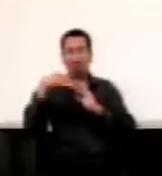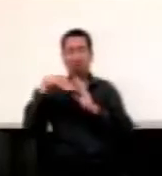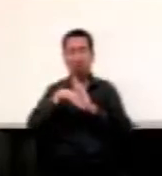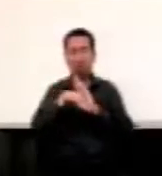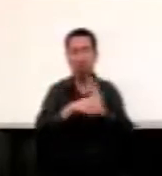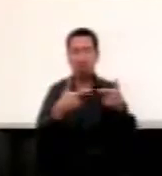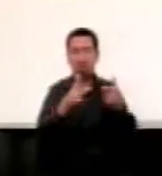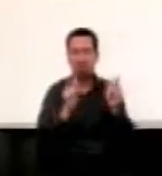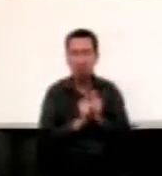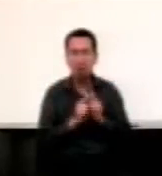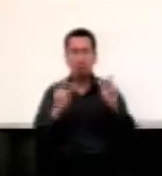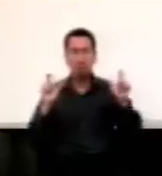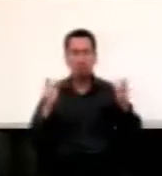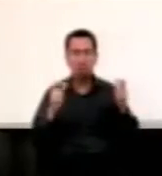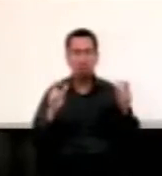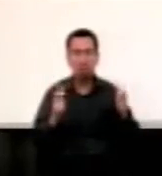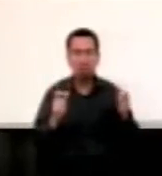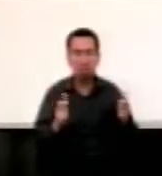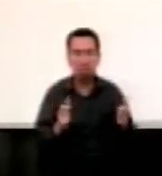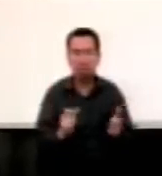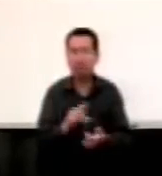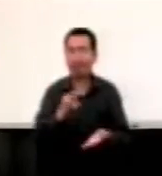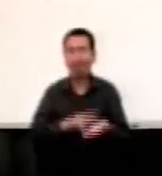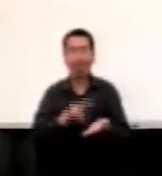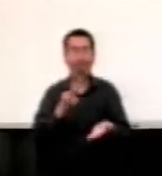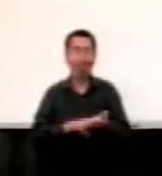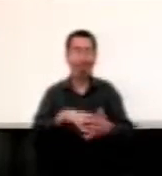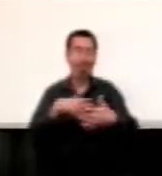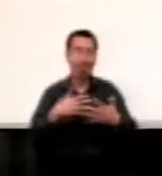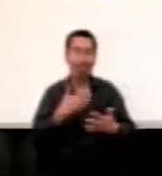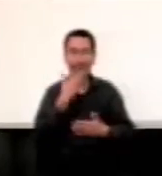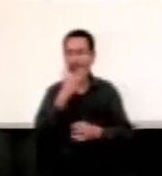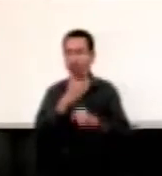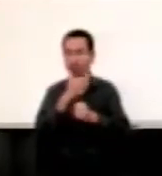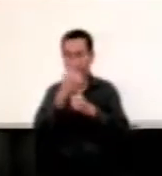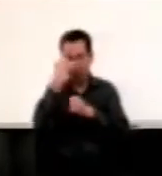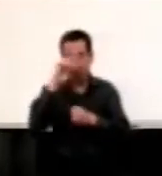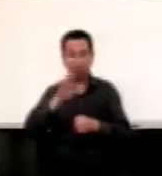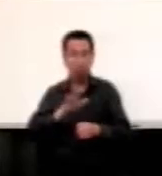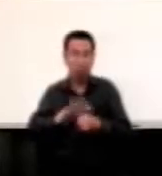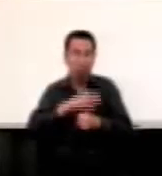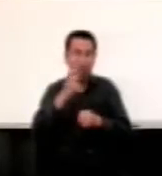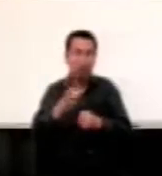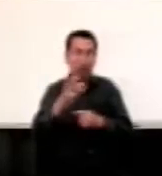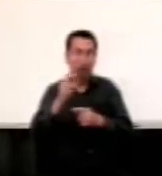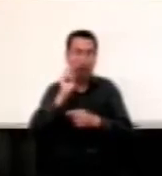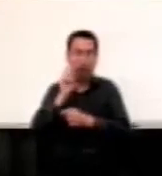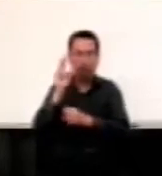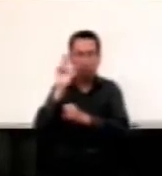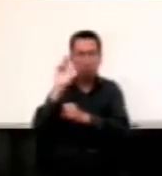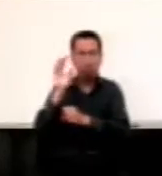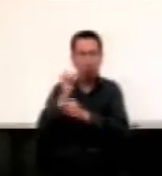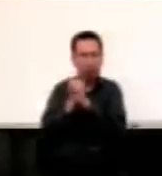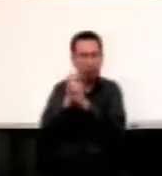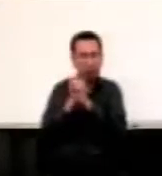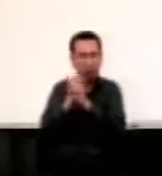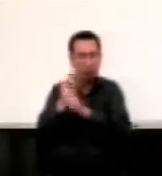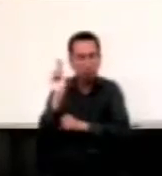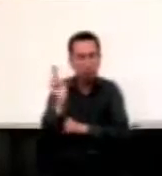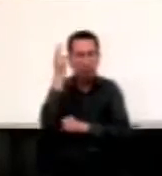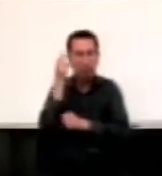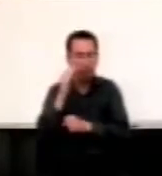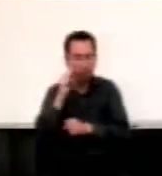por qué se va haciendo todos estos cambios desde un enfoque, pues, sí académico, pero basado de verdad en